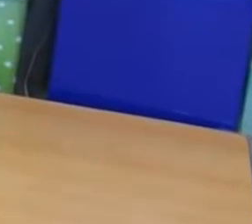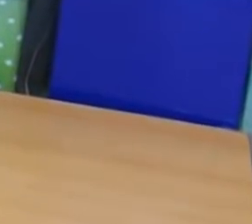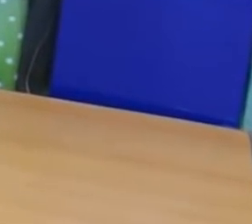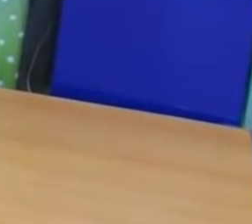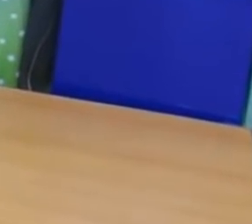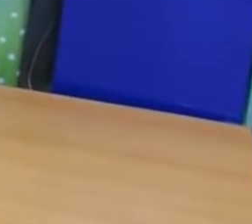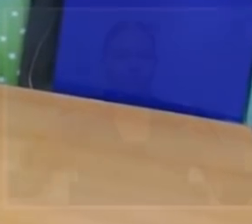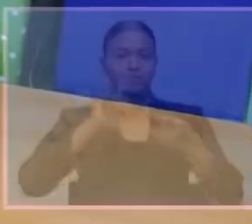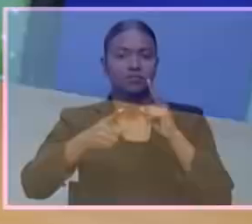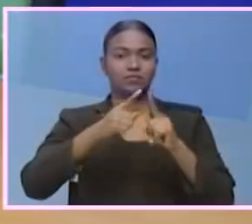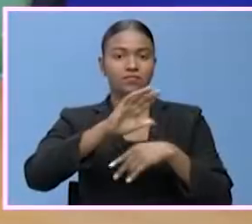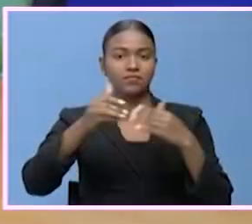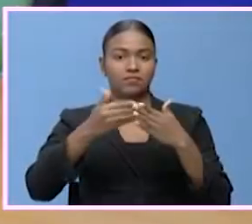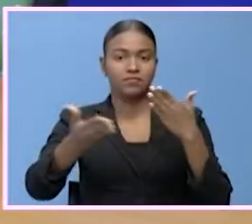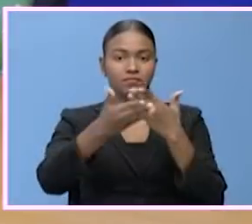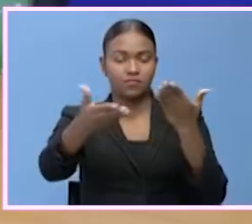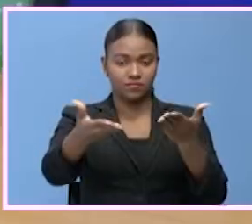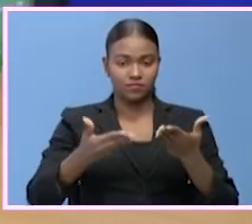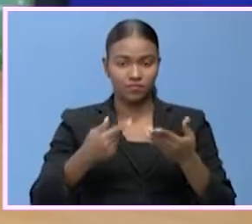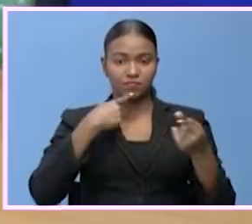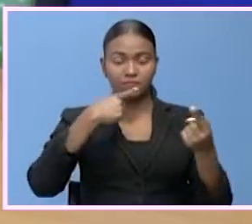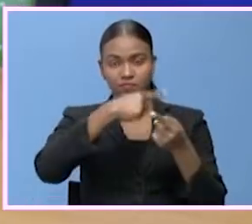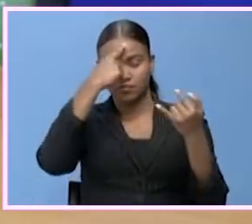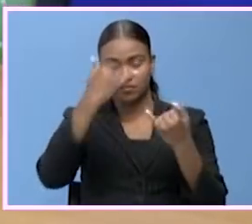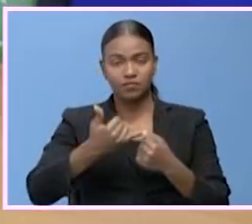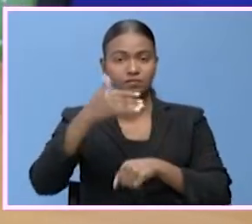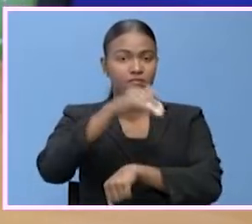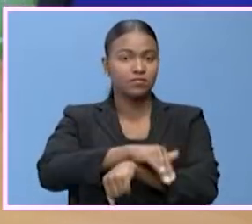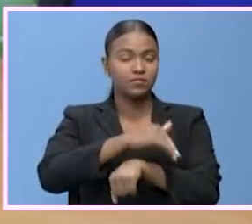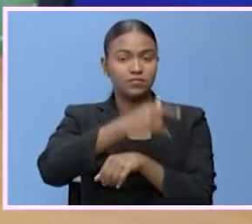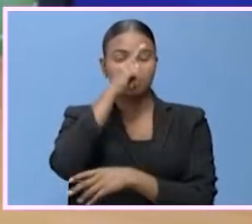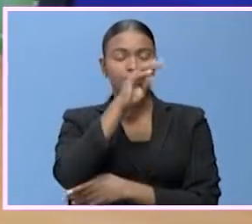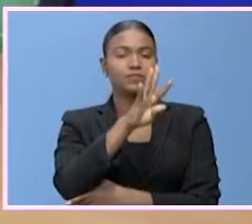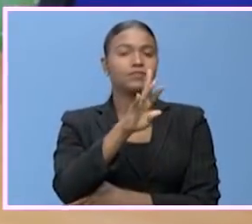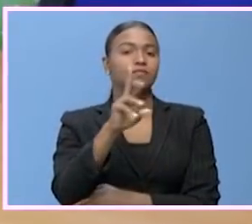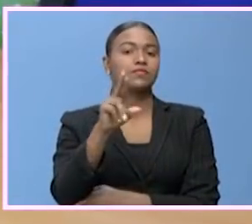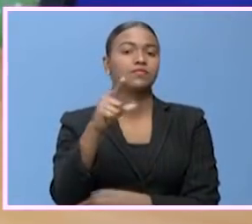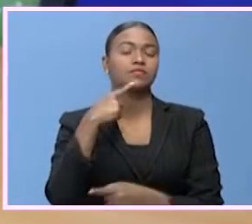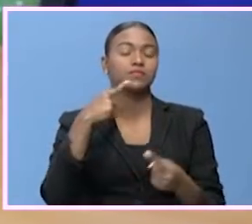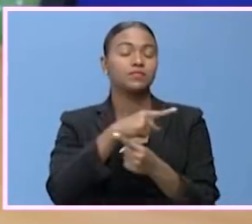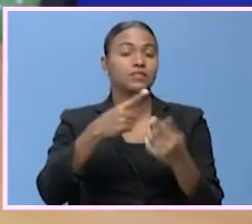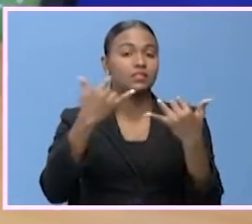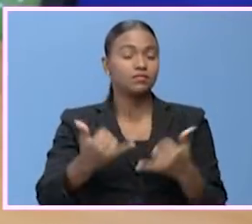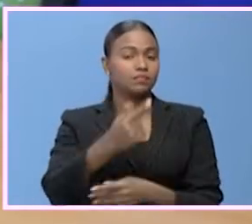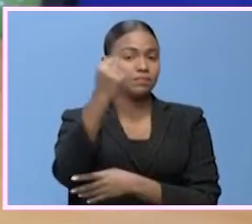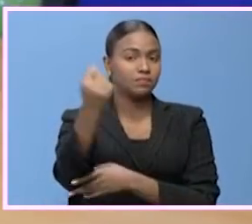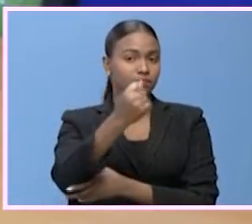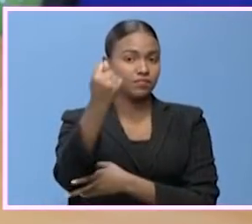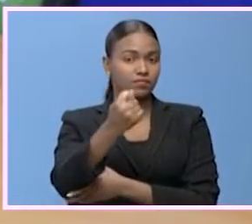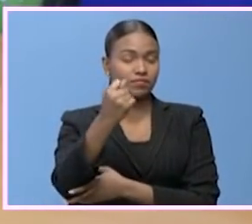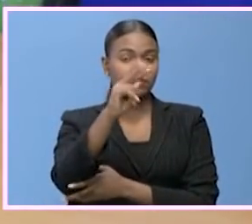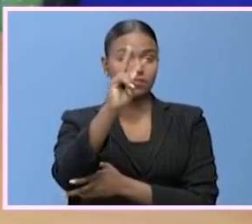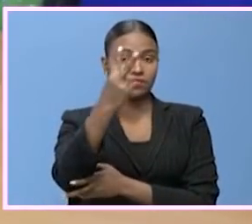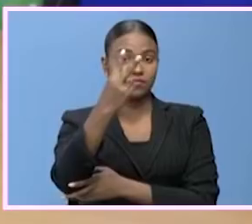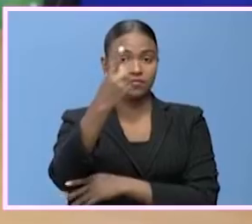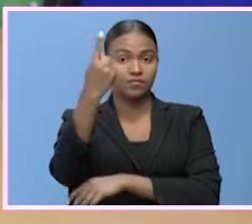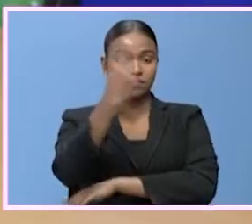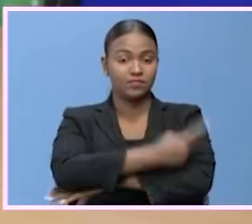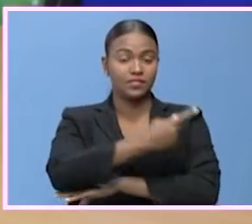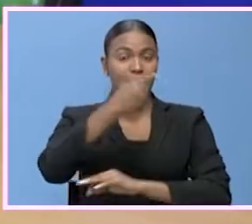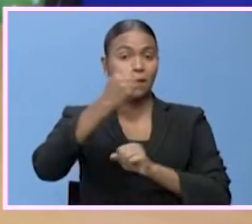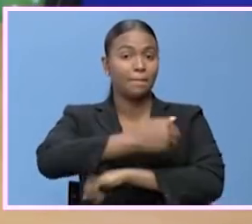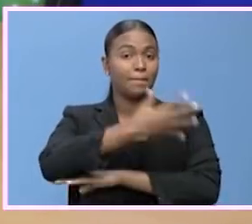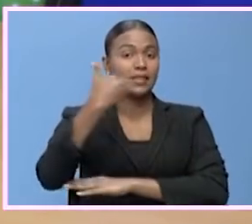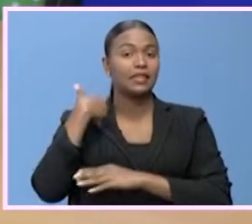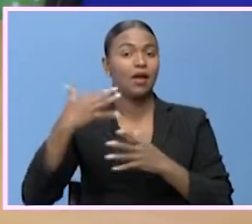¿Qué tal, amigos? Bienvenidos sean todos a esta emisión estelar de 4RD Noticias. Es martes 2 de marzo. Tenemos